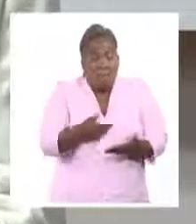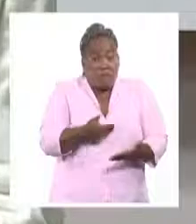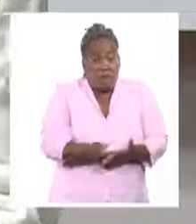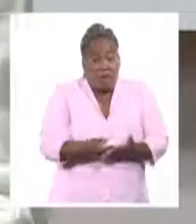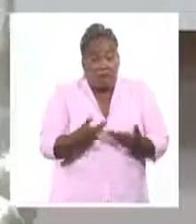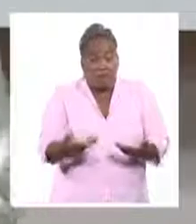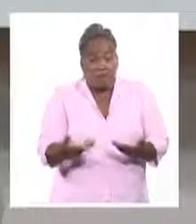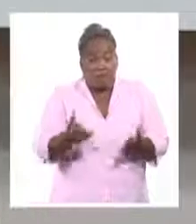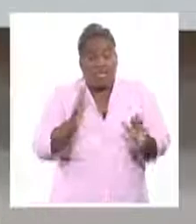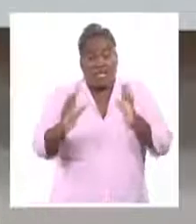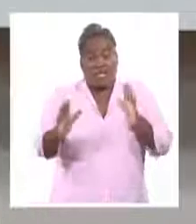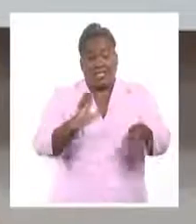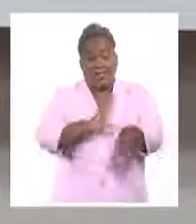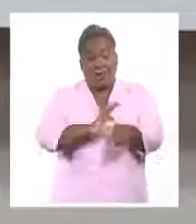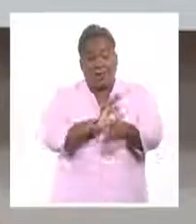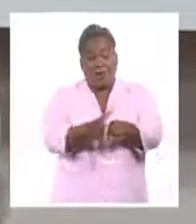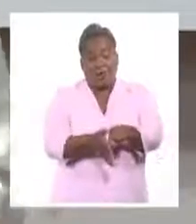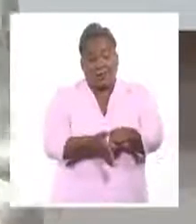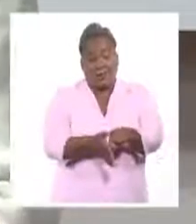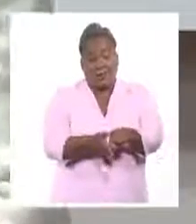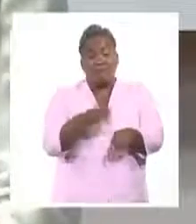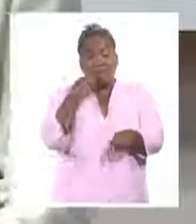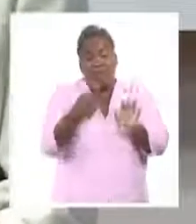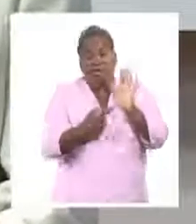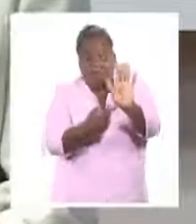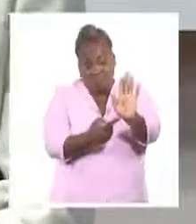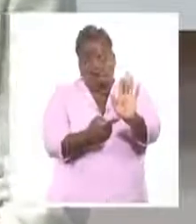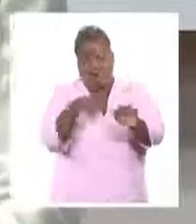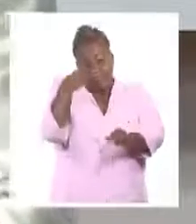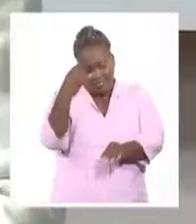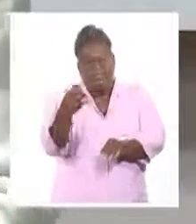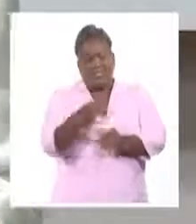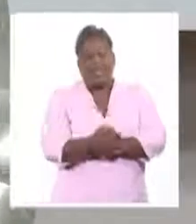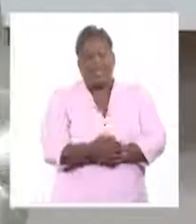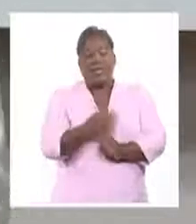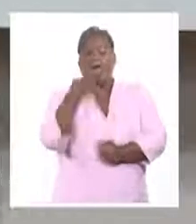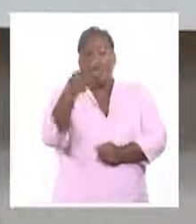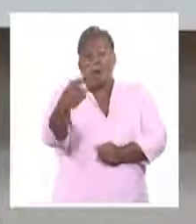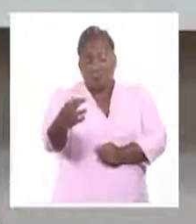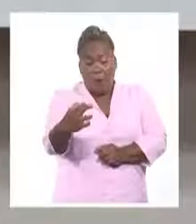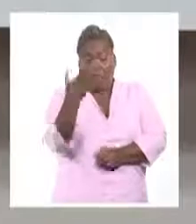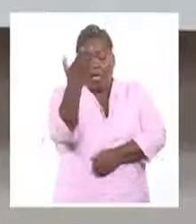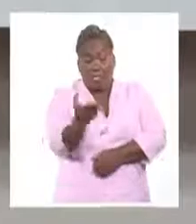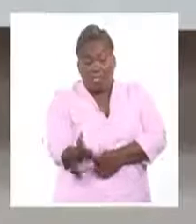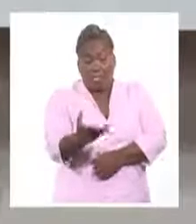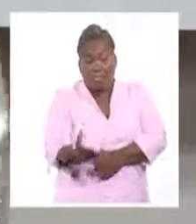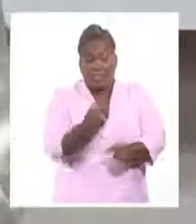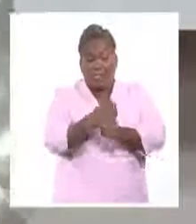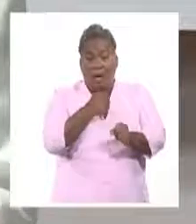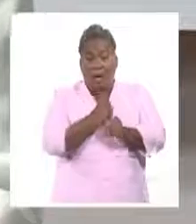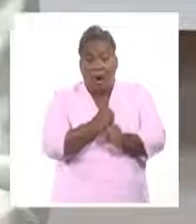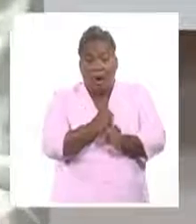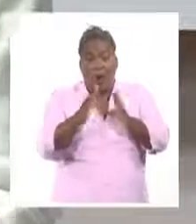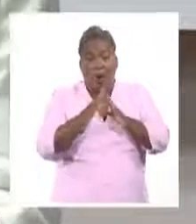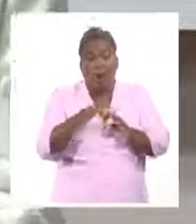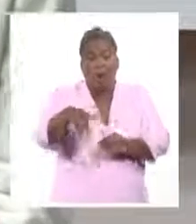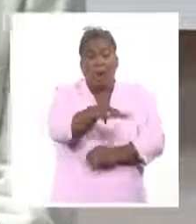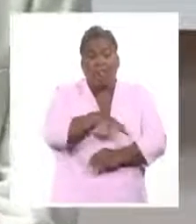llegó el periodo de la pandemia para ponerla. La respuesta positiva a la demanda de trabajo artístico en las comunidades, en